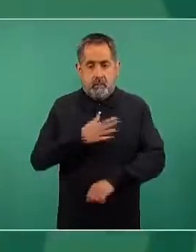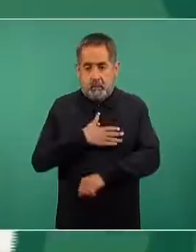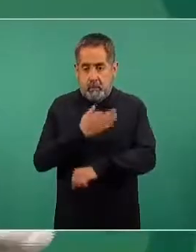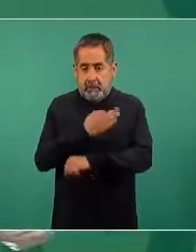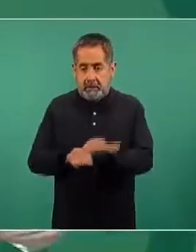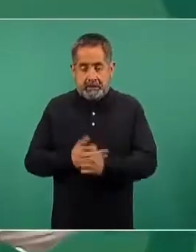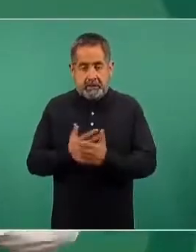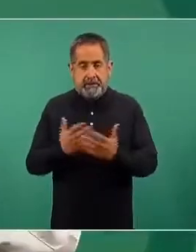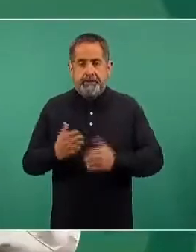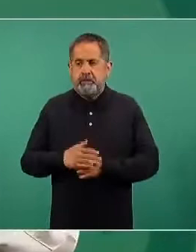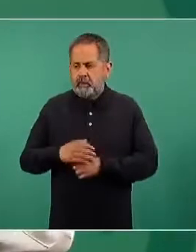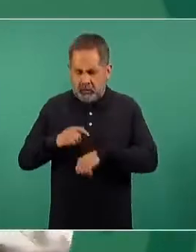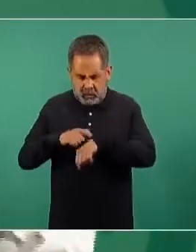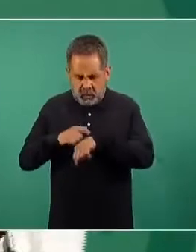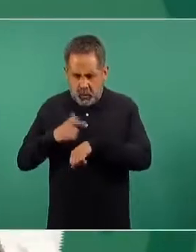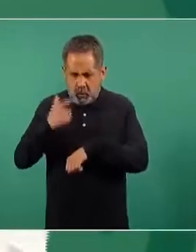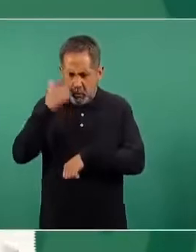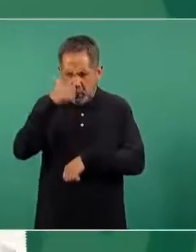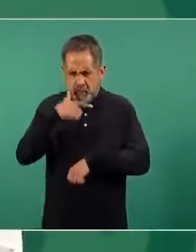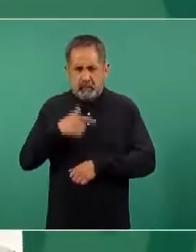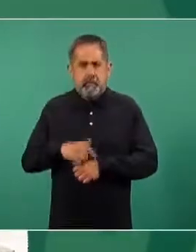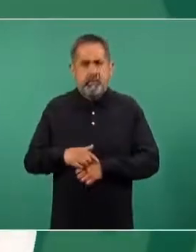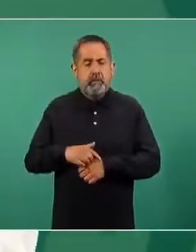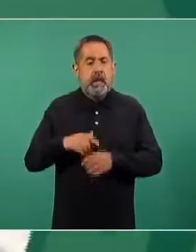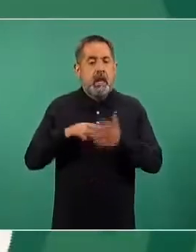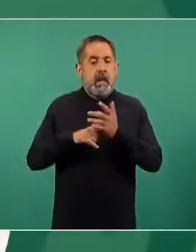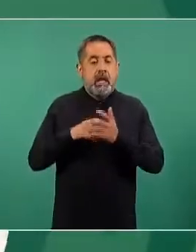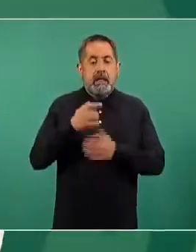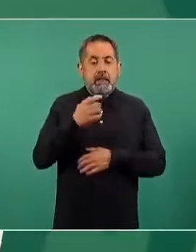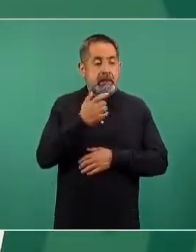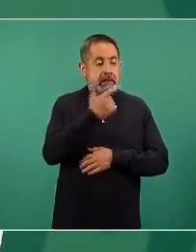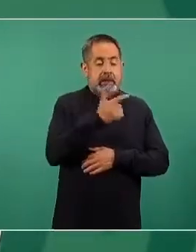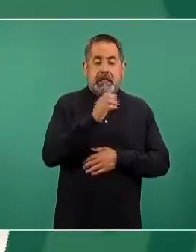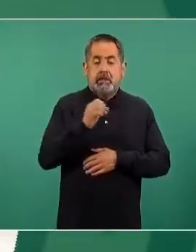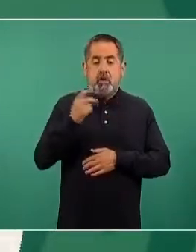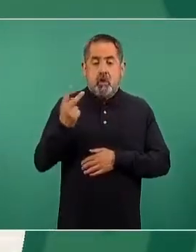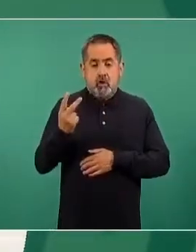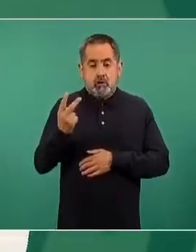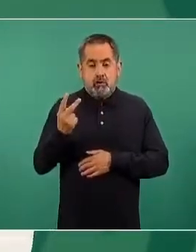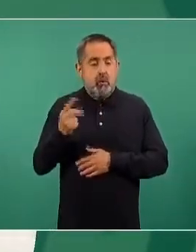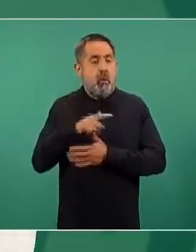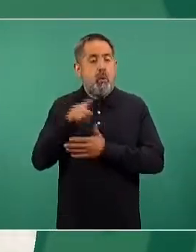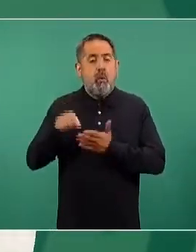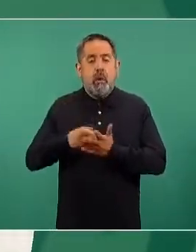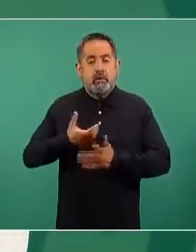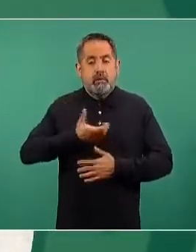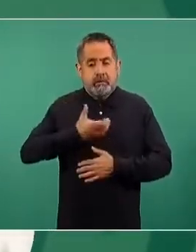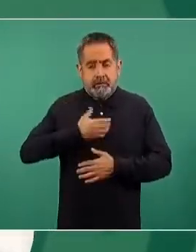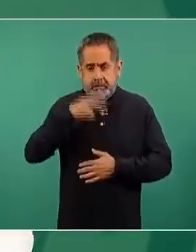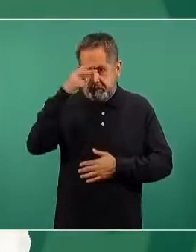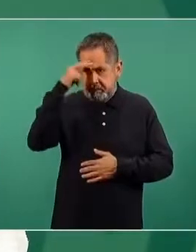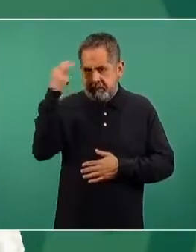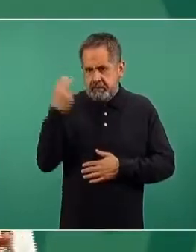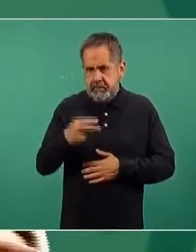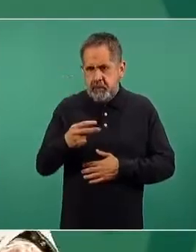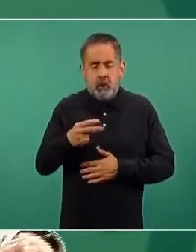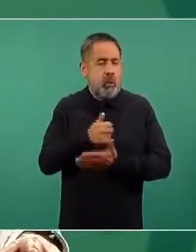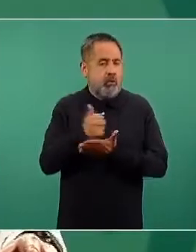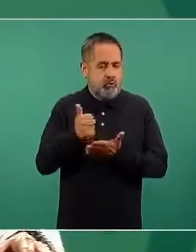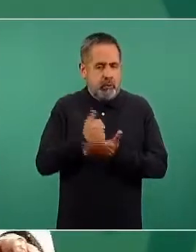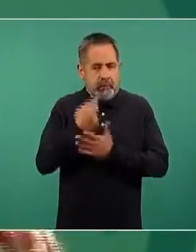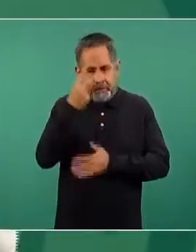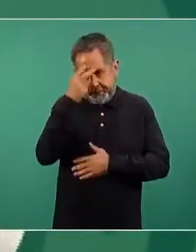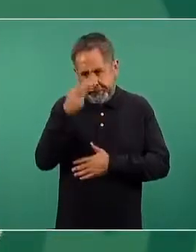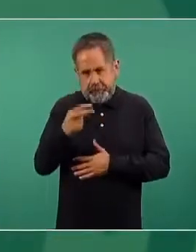tardes o noches. Son las 19:02. Estamos en el Palacio Nacional de México, en la Ciudad de